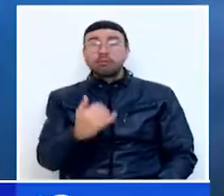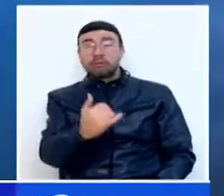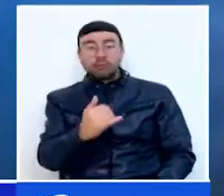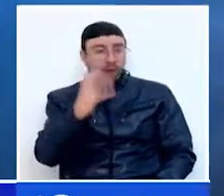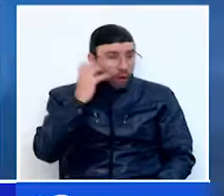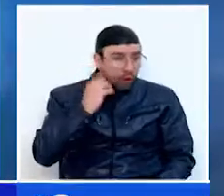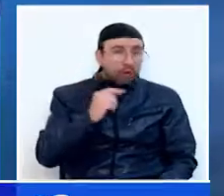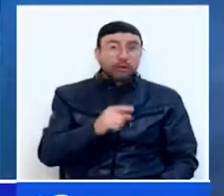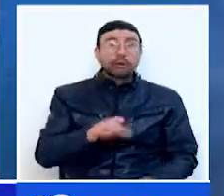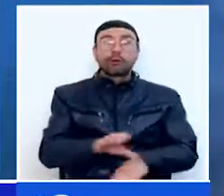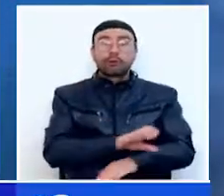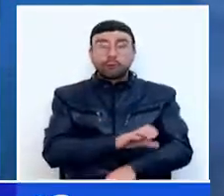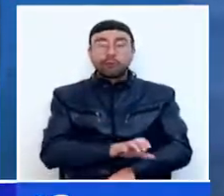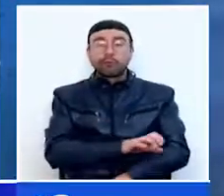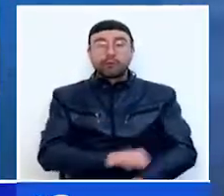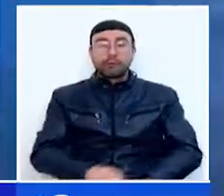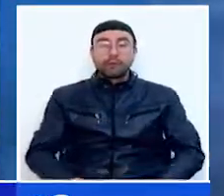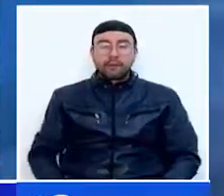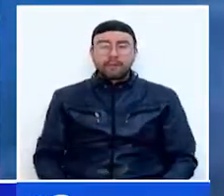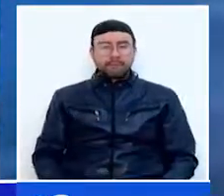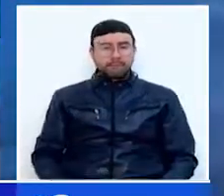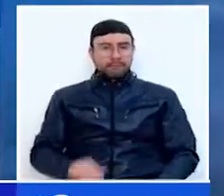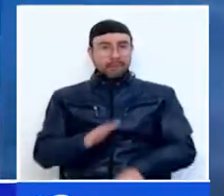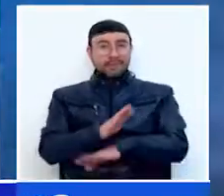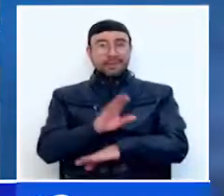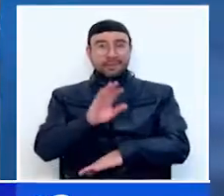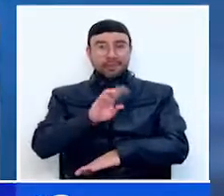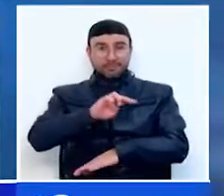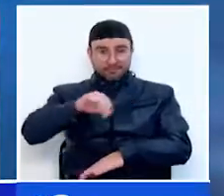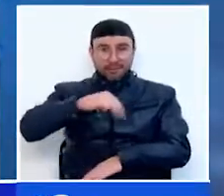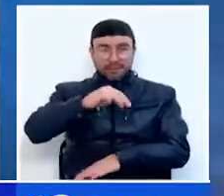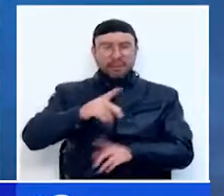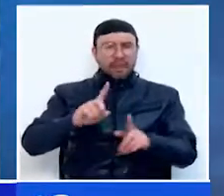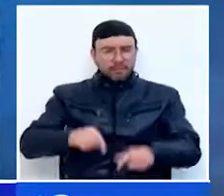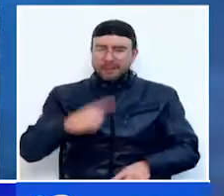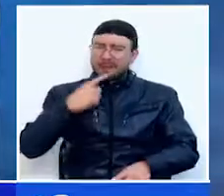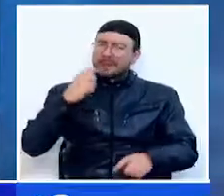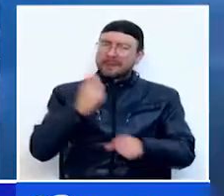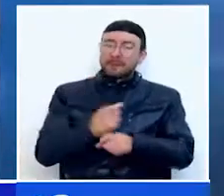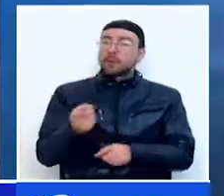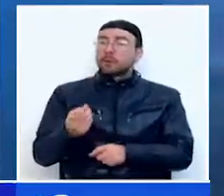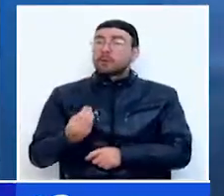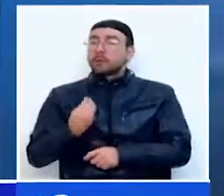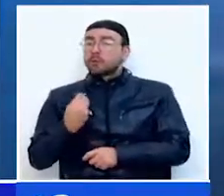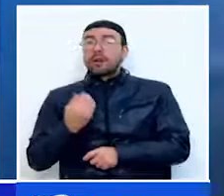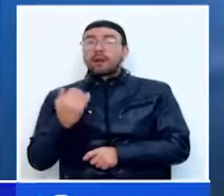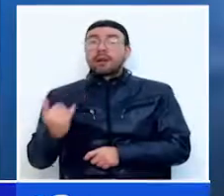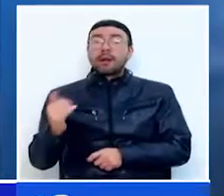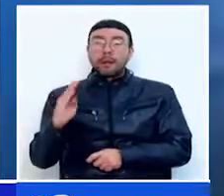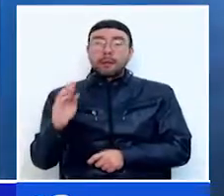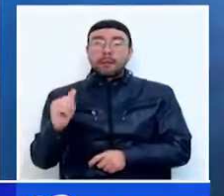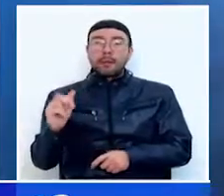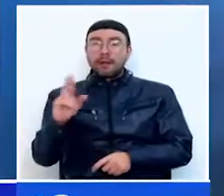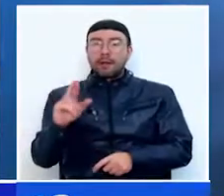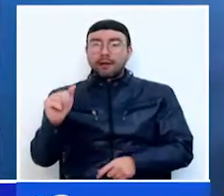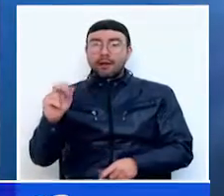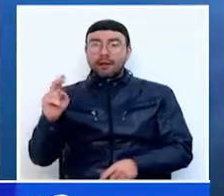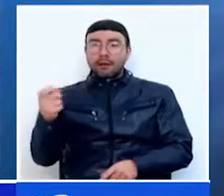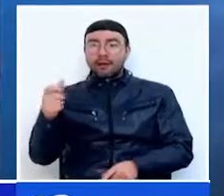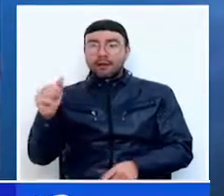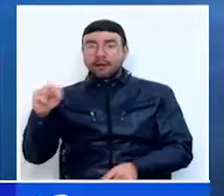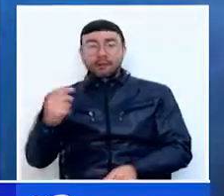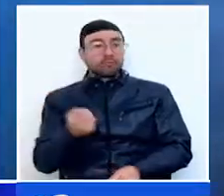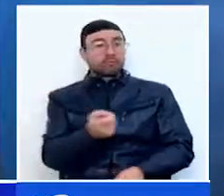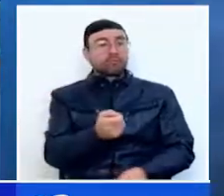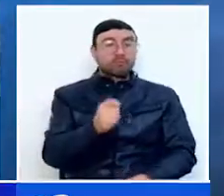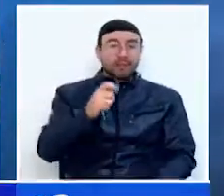computadores. La tarde del miércoles también fue tensa para los ciudadanos que habitan los límites entre Barragán y Caicedonia. Preso de la intolerancia,